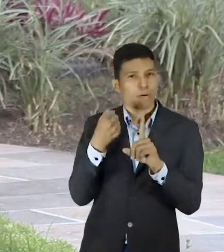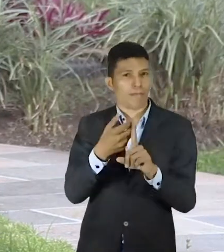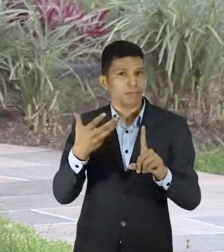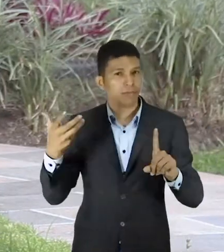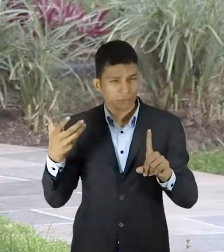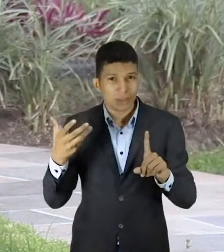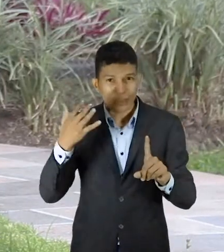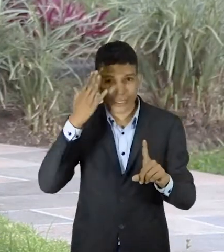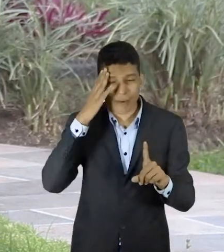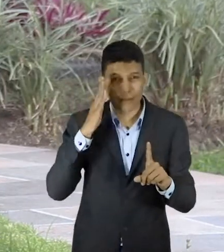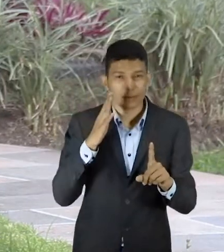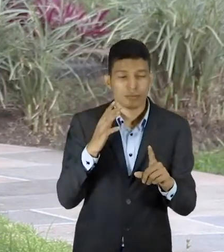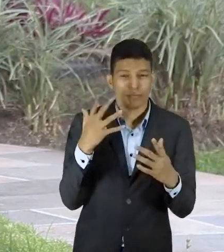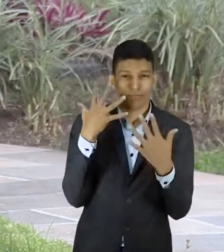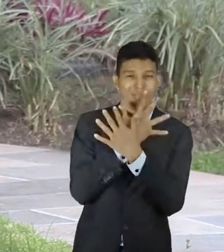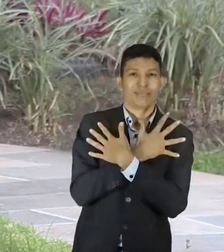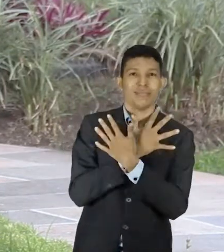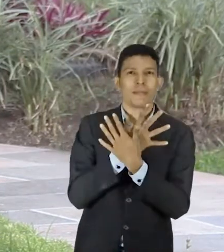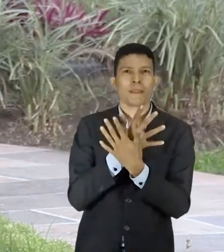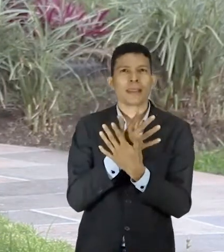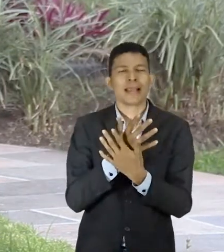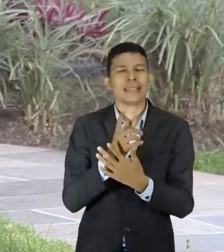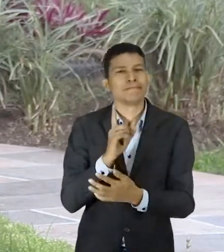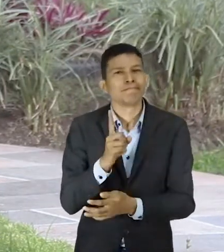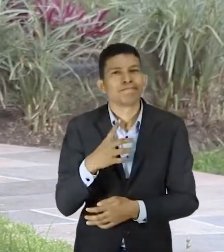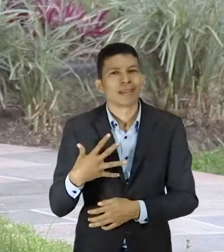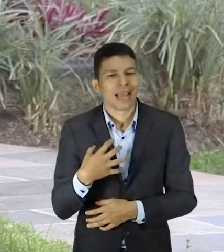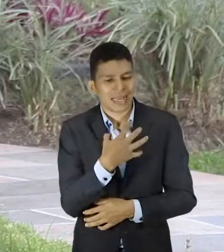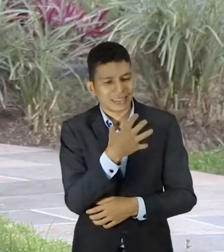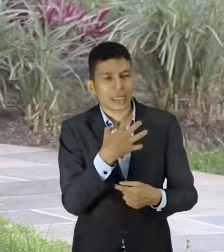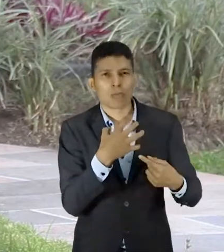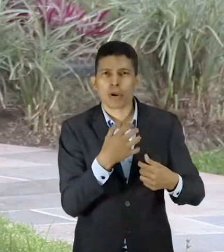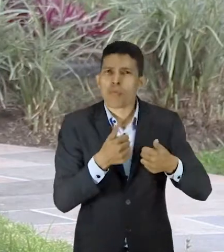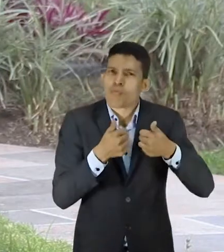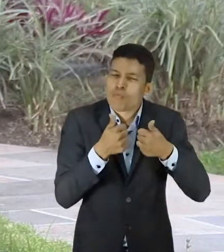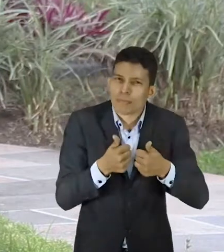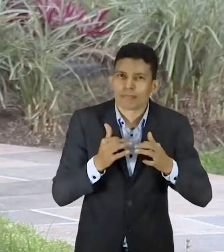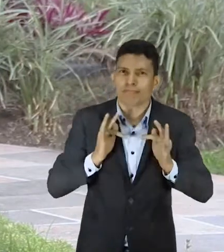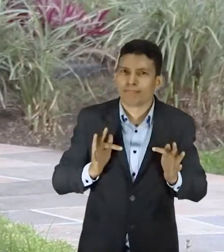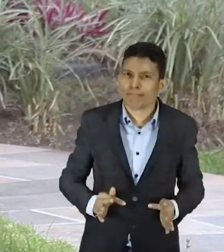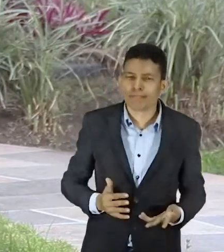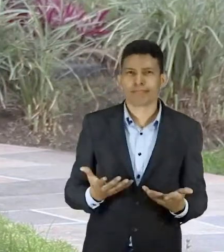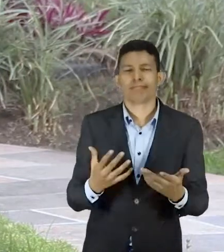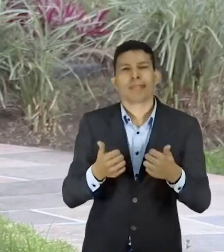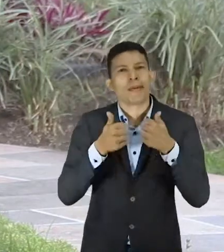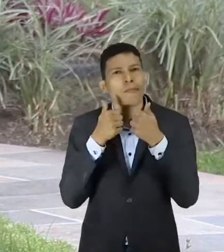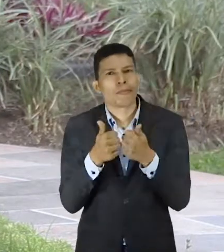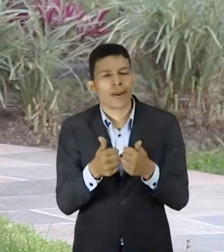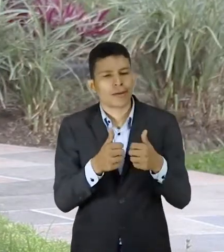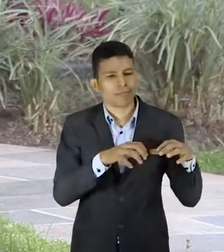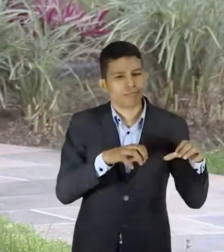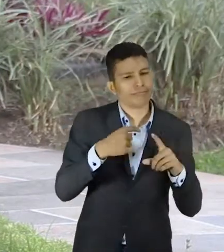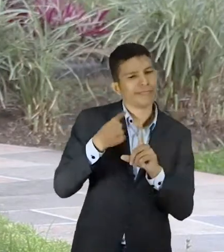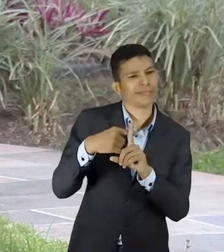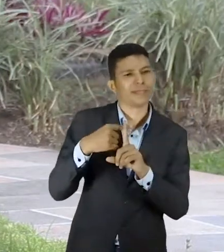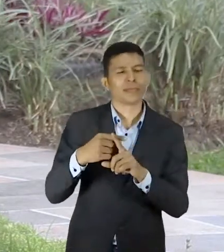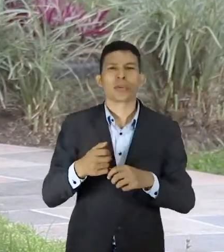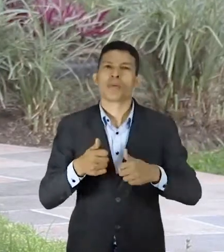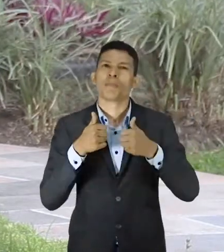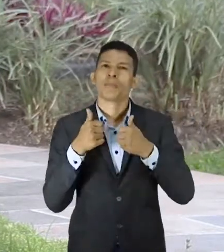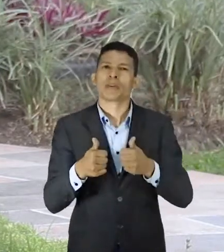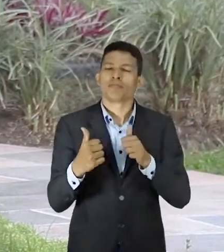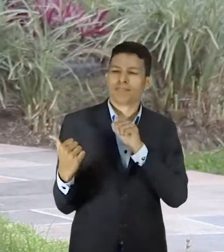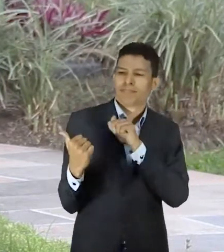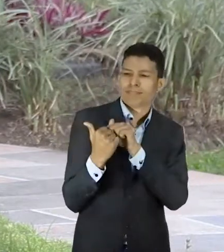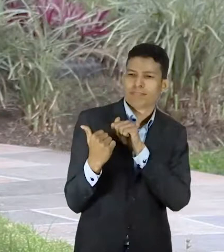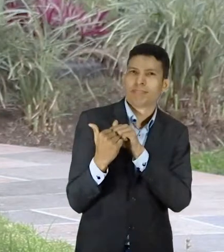una enfermedad que se puede curar. Hay millones y millones de personas que en el mundo que se han curado de cáncer de